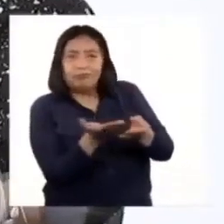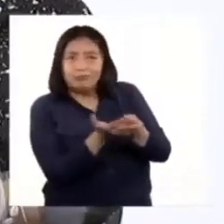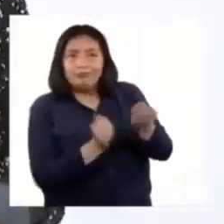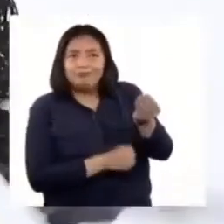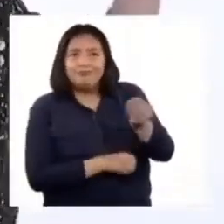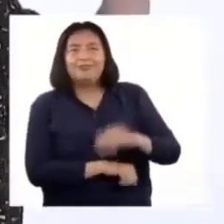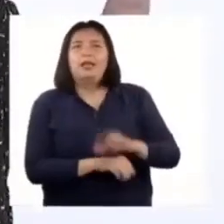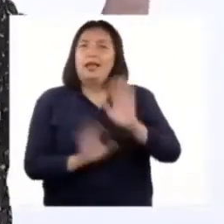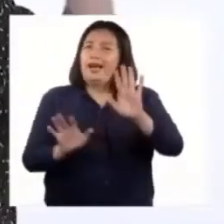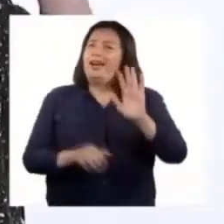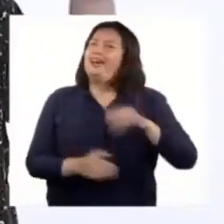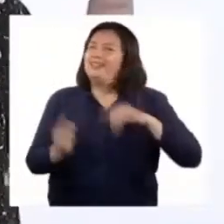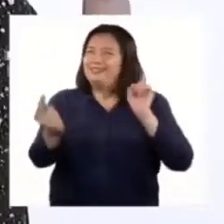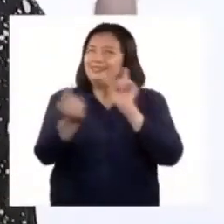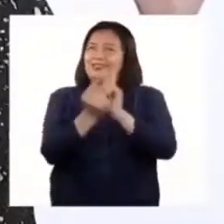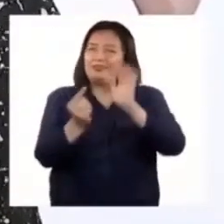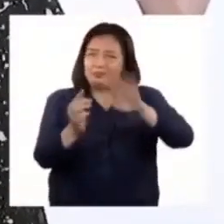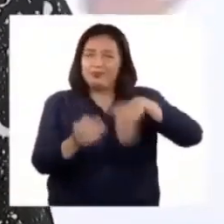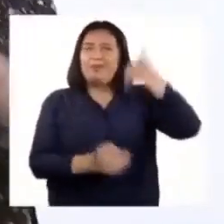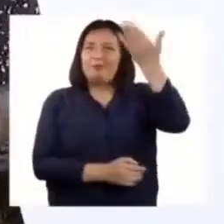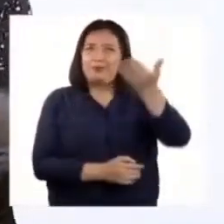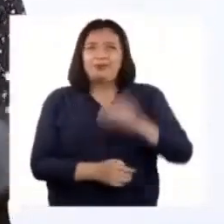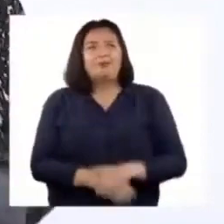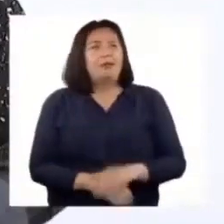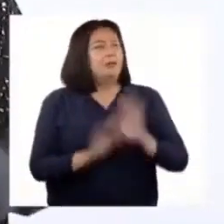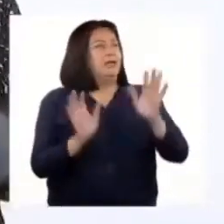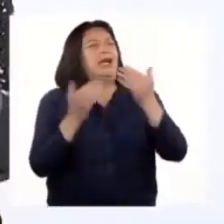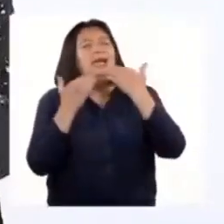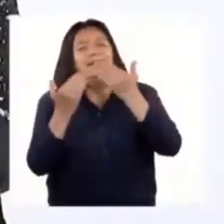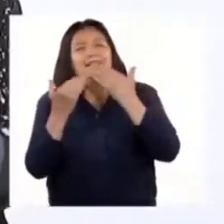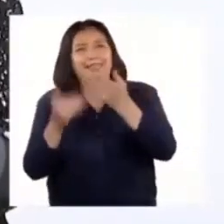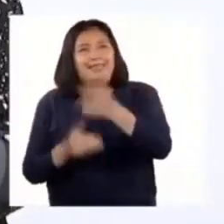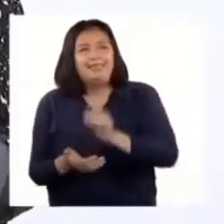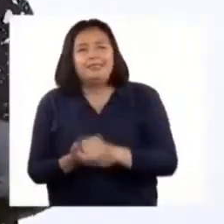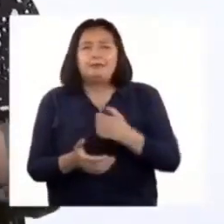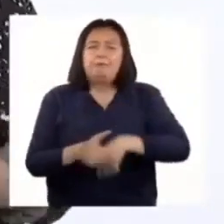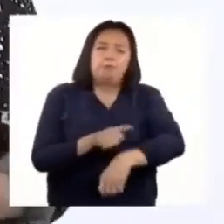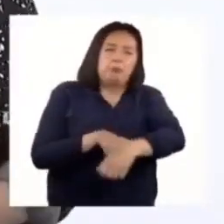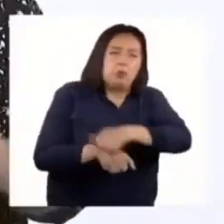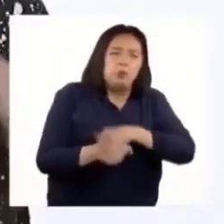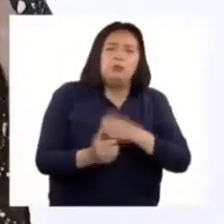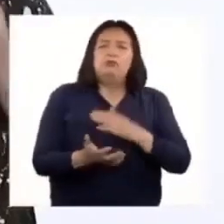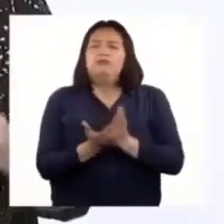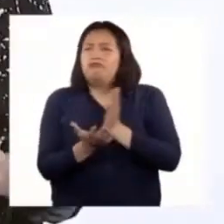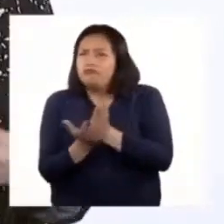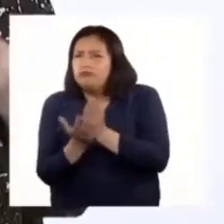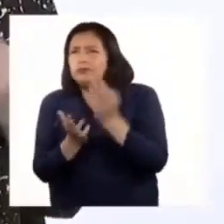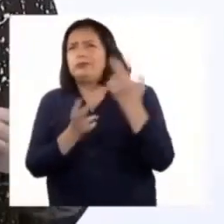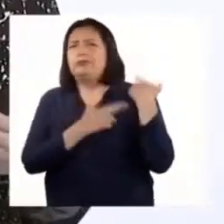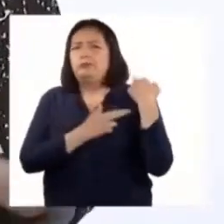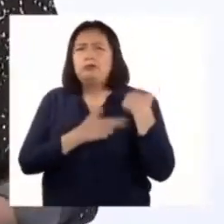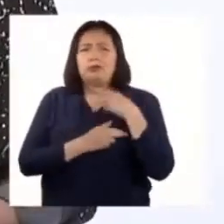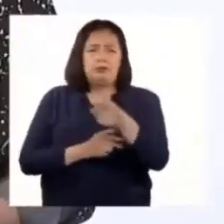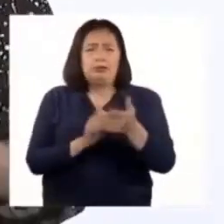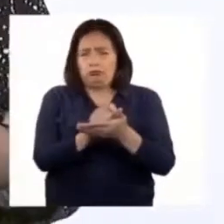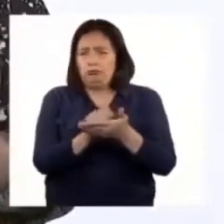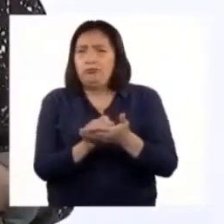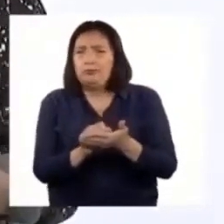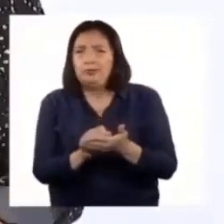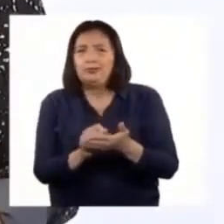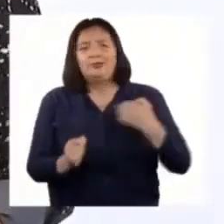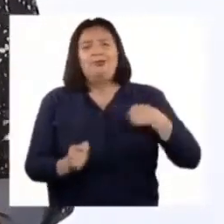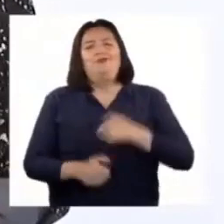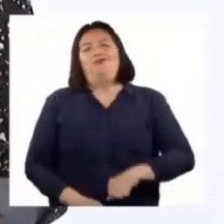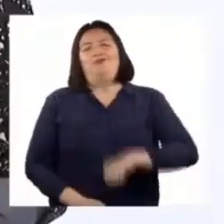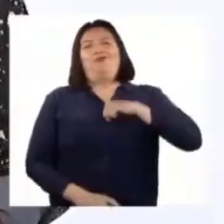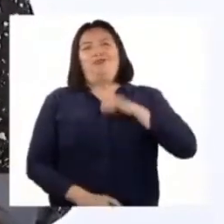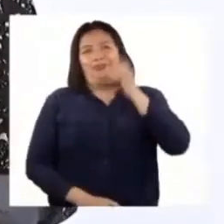portafolio. B. Nos vemos en la siguiente actividad. B. Gracias por ser empeñoso, disciplinado y responsable con tus tareas. B.